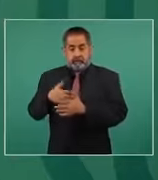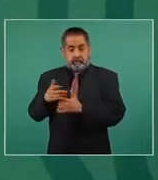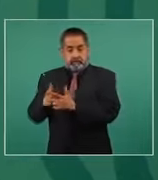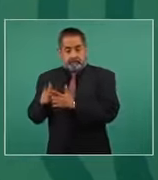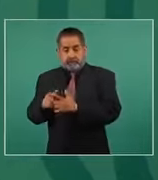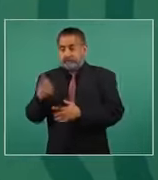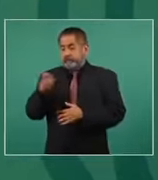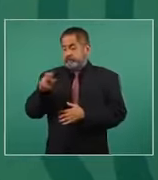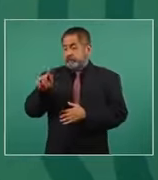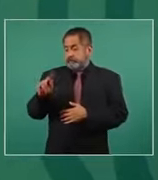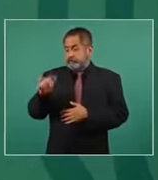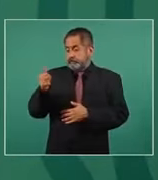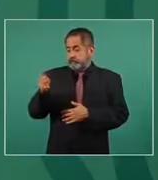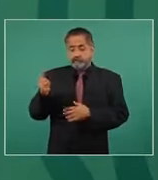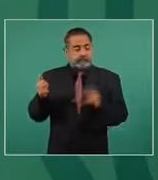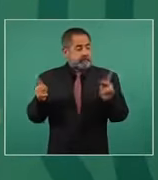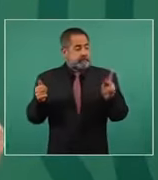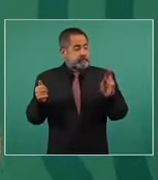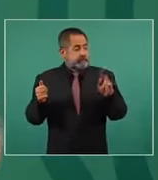107,